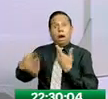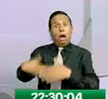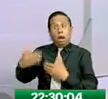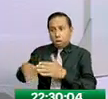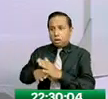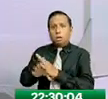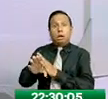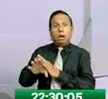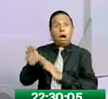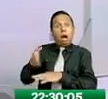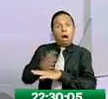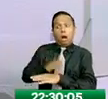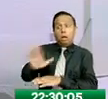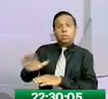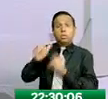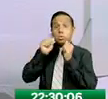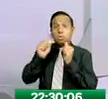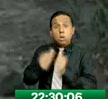la enfermedad.